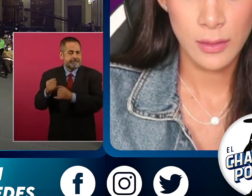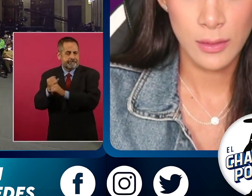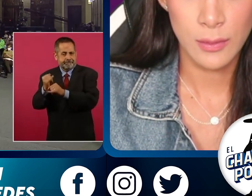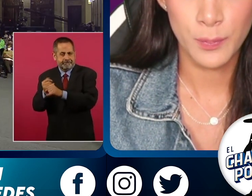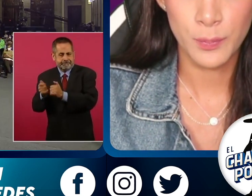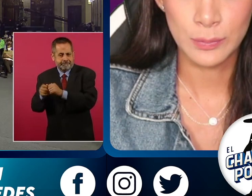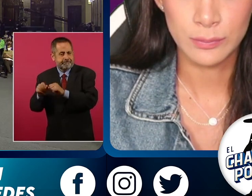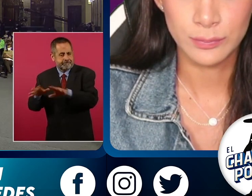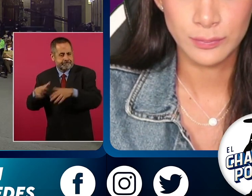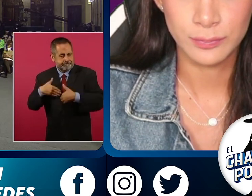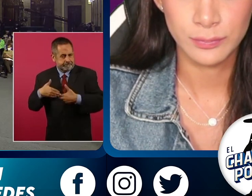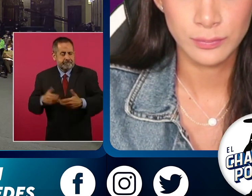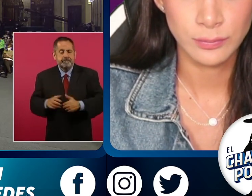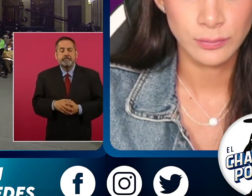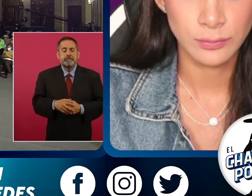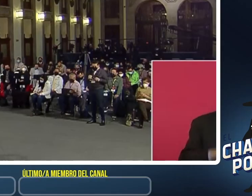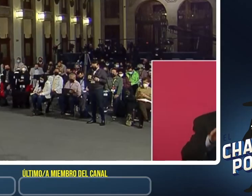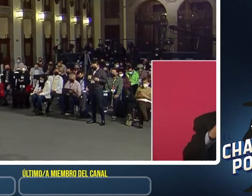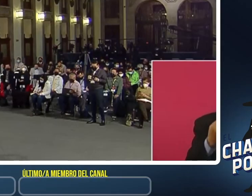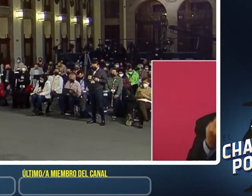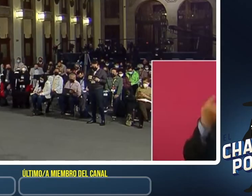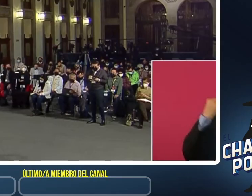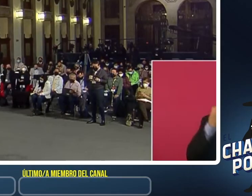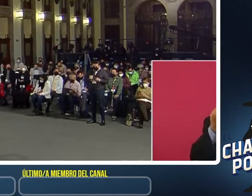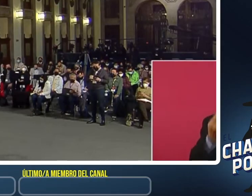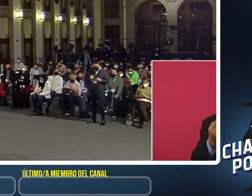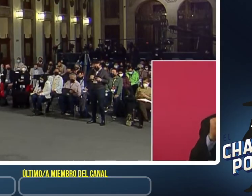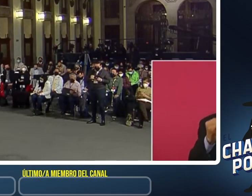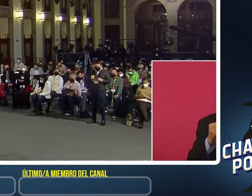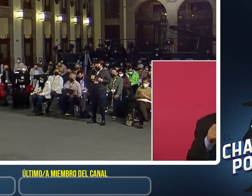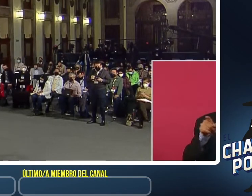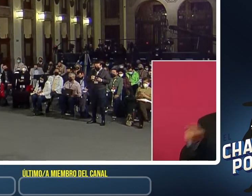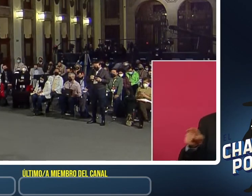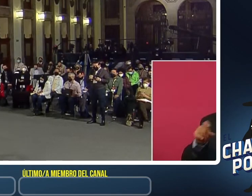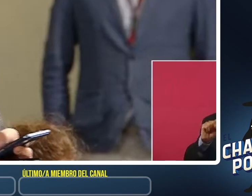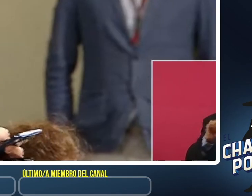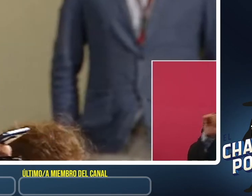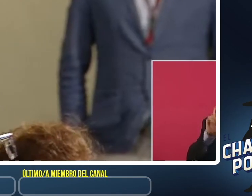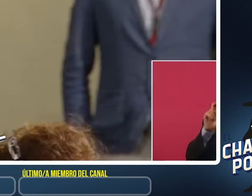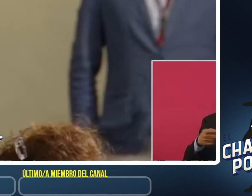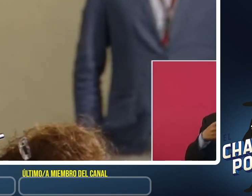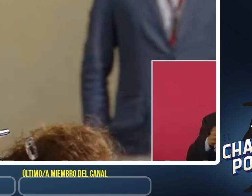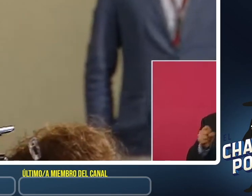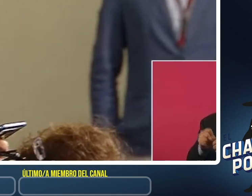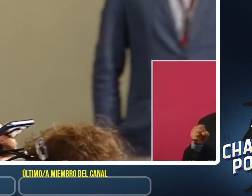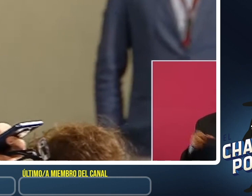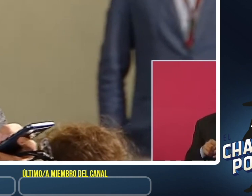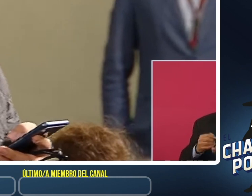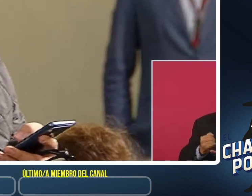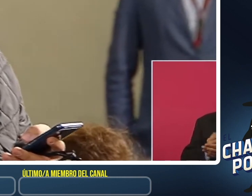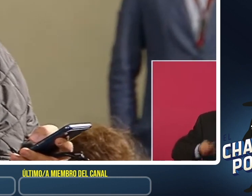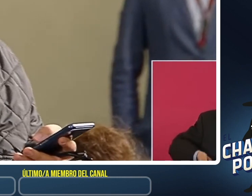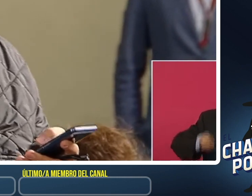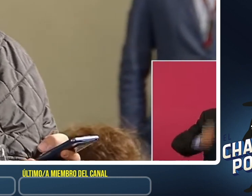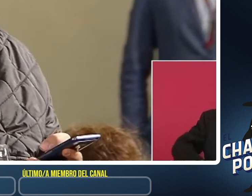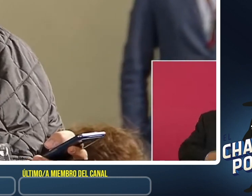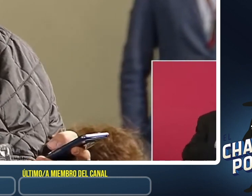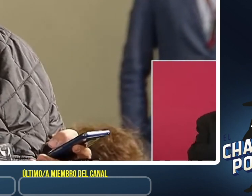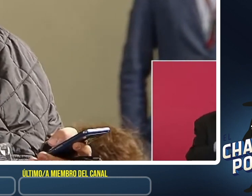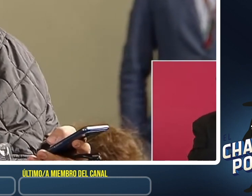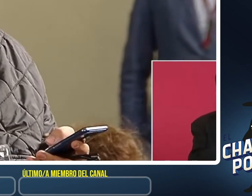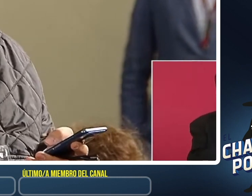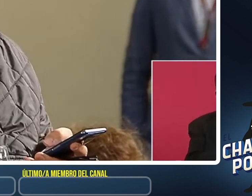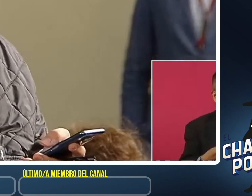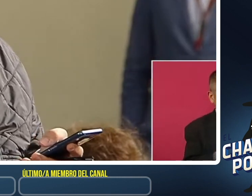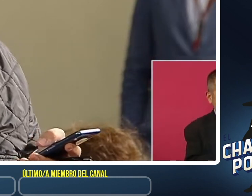digitales. Señor presidente, el pasado primero de junio la primera sala de la Suprema Corte tenía previsto resolver la controversia constitucional sobre el